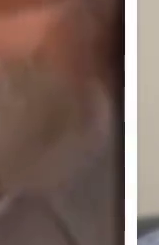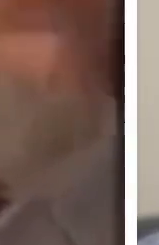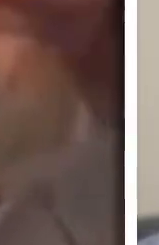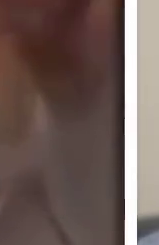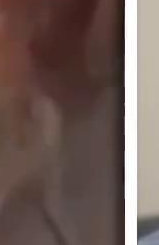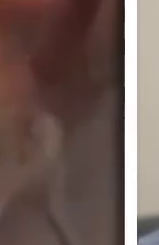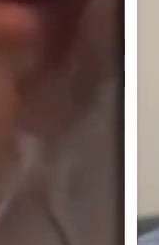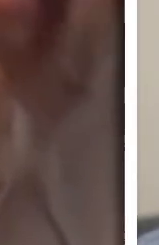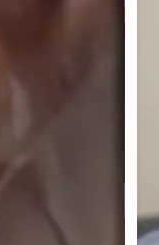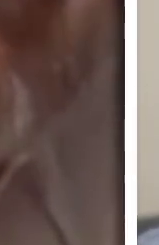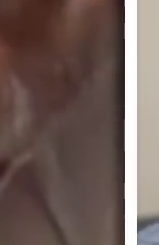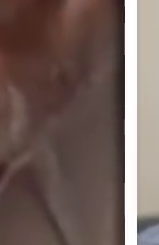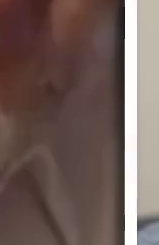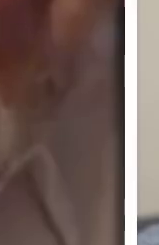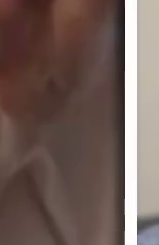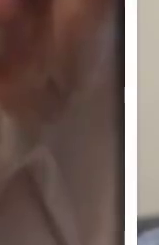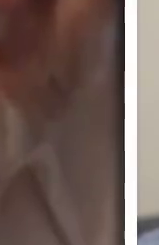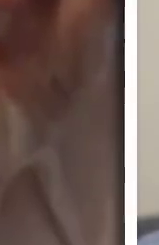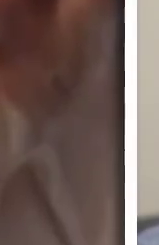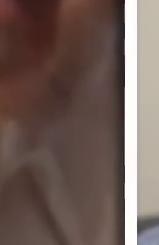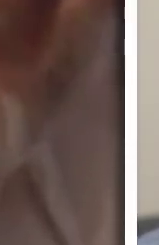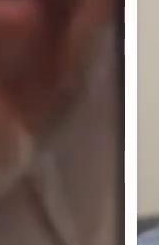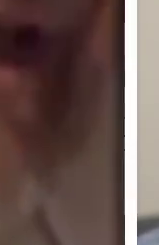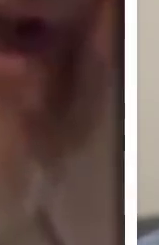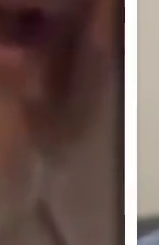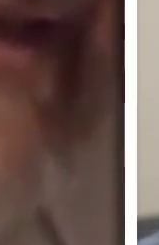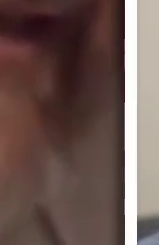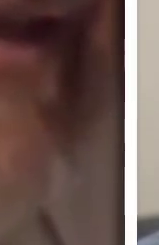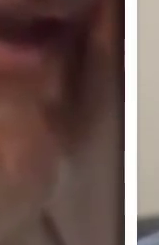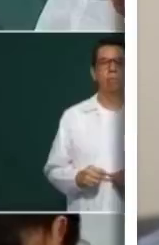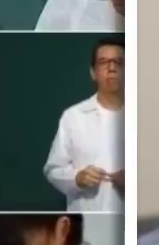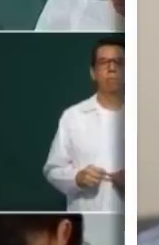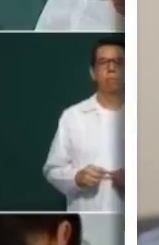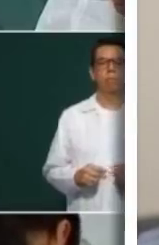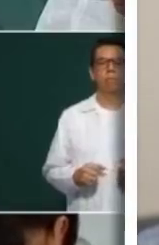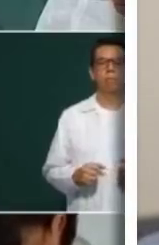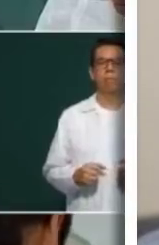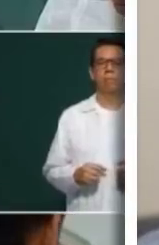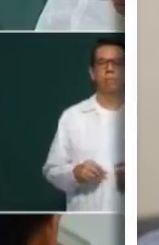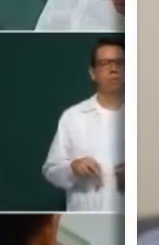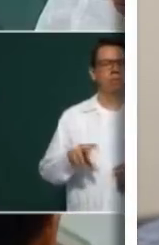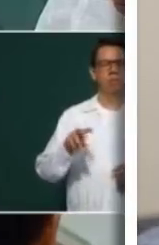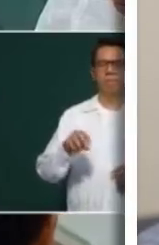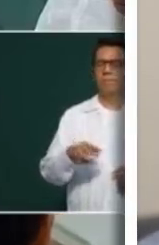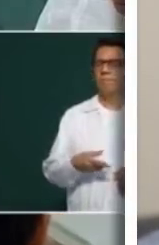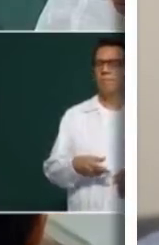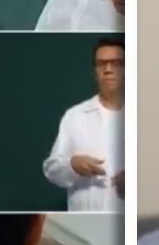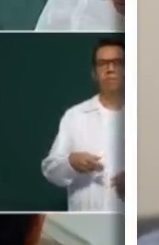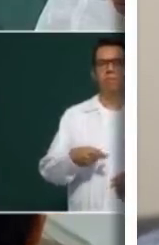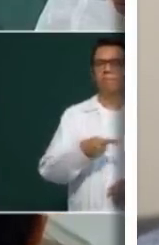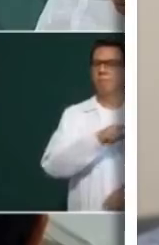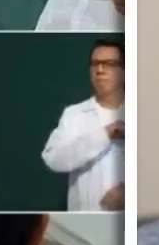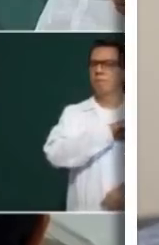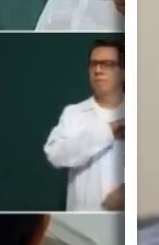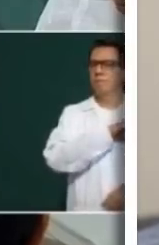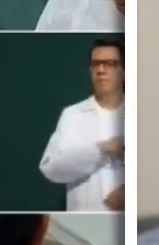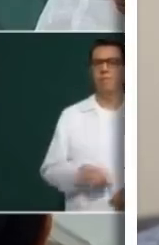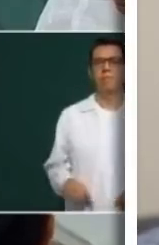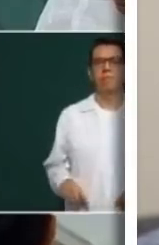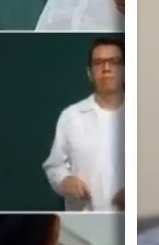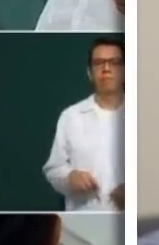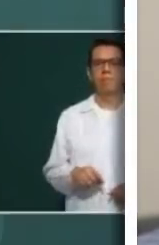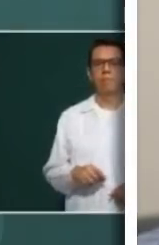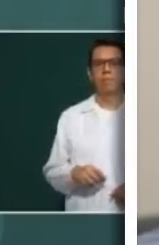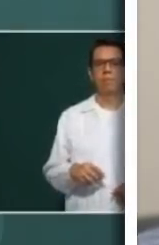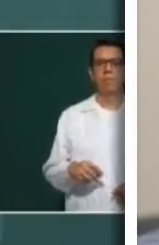desesperación para declarar como propaganda gubernamental a las conferencias de prensa el presidente de lópez obrador hasta el